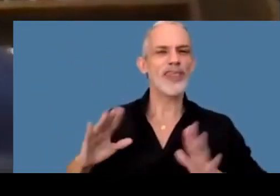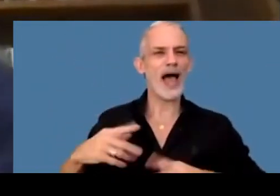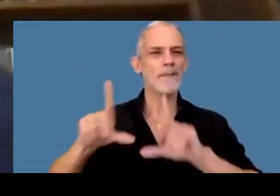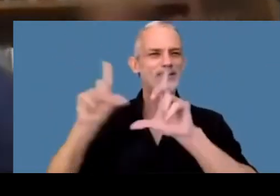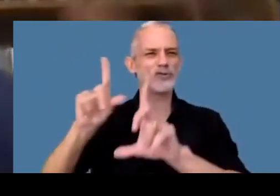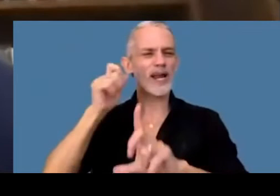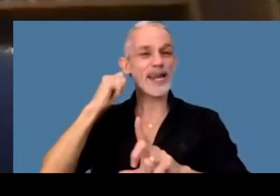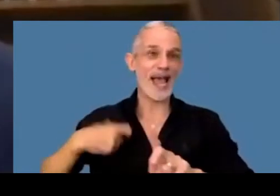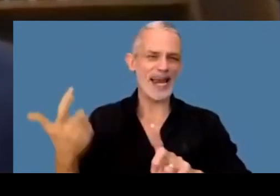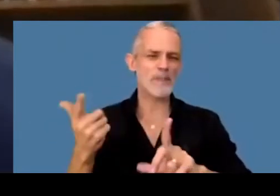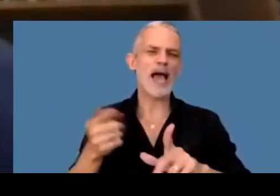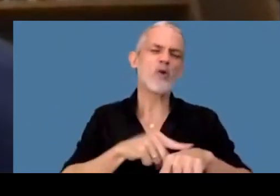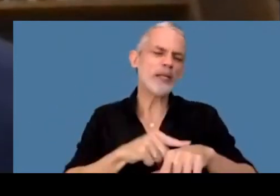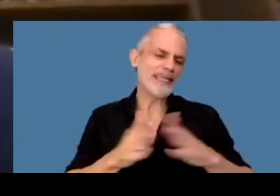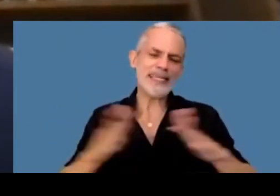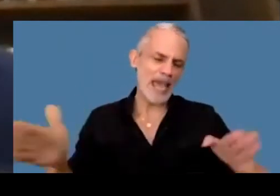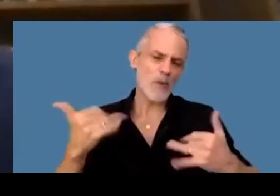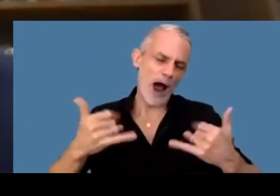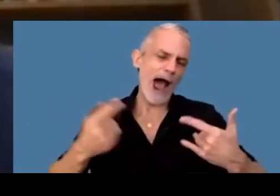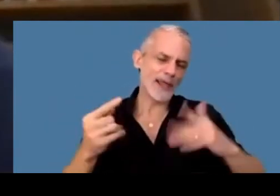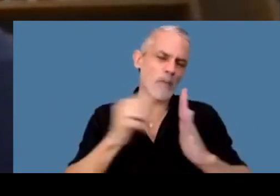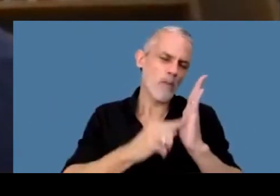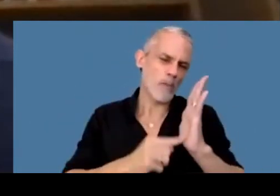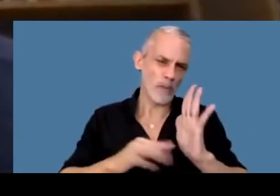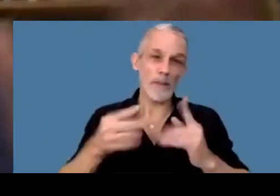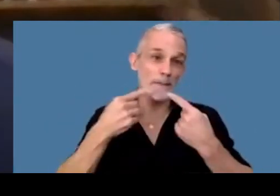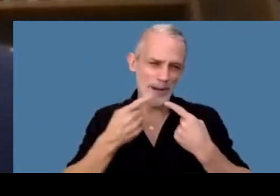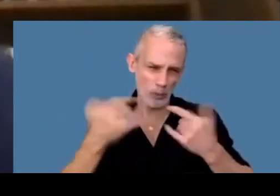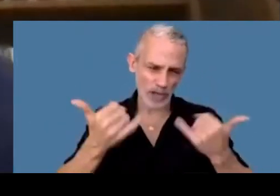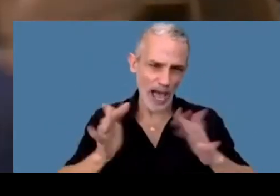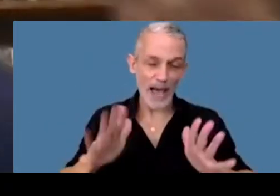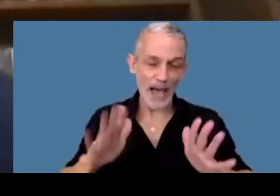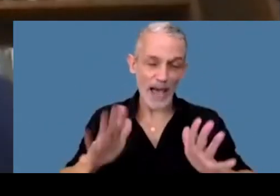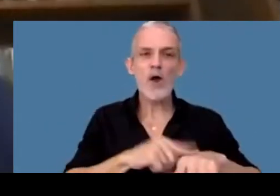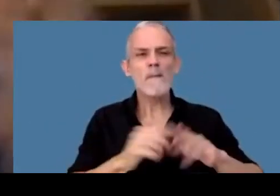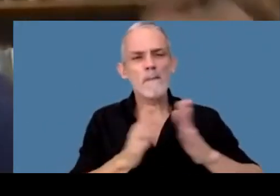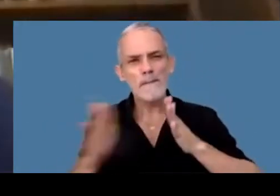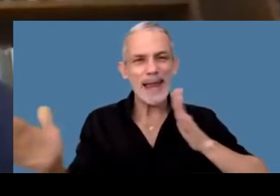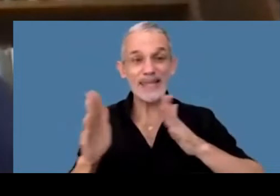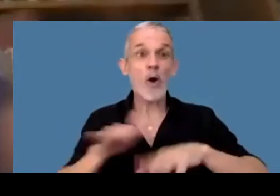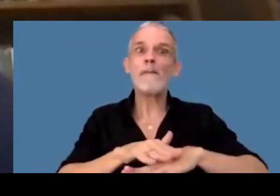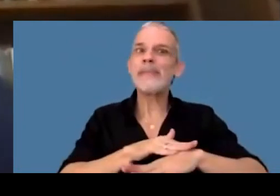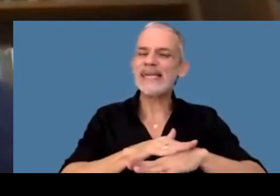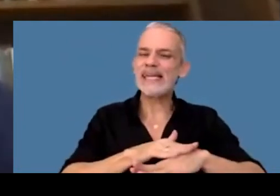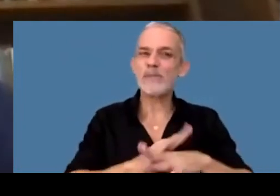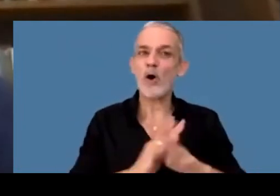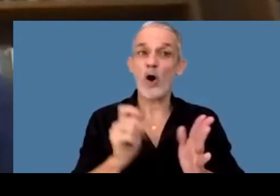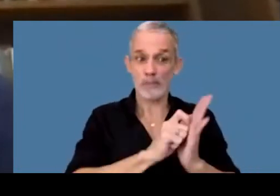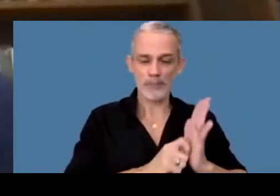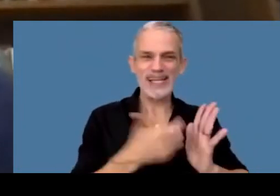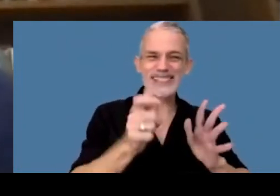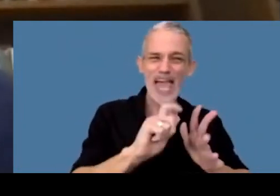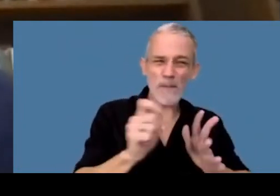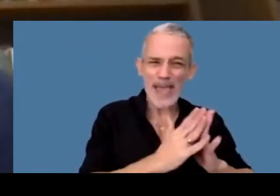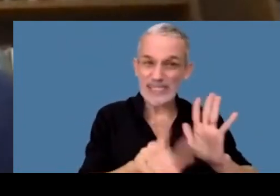tiene un periodo de actuación, no lo voy a ver si hay después de alguna pregunta, lo digo, pero un periodo de actuación mínima como simplemente inscrita por 6 meses, prevé la